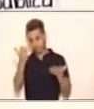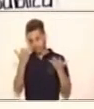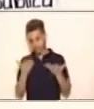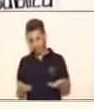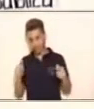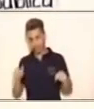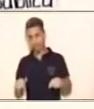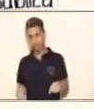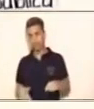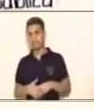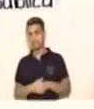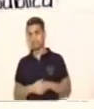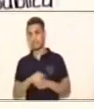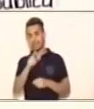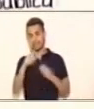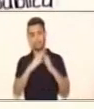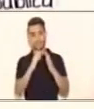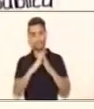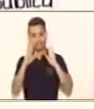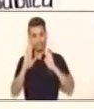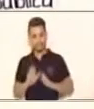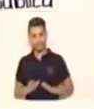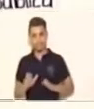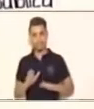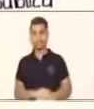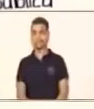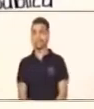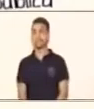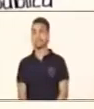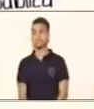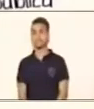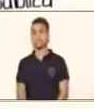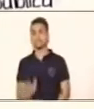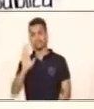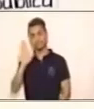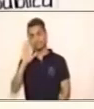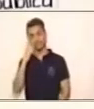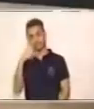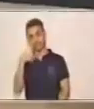estado con nosotros y quédate en casa. Hasta la próxima.